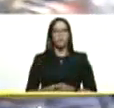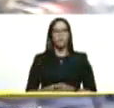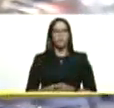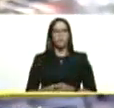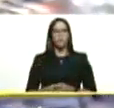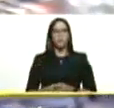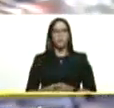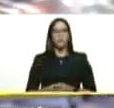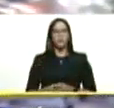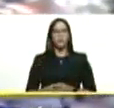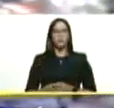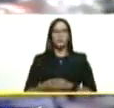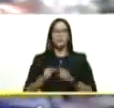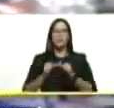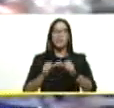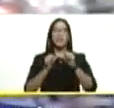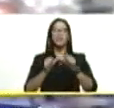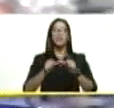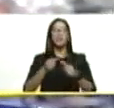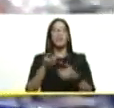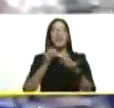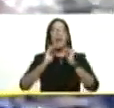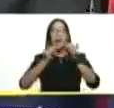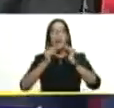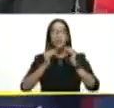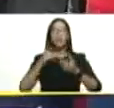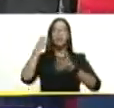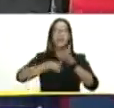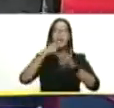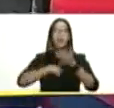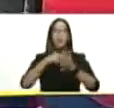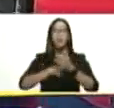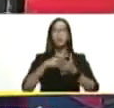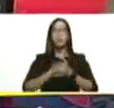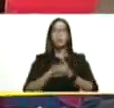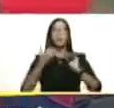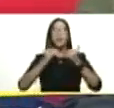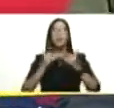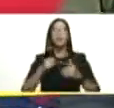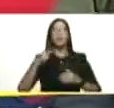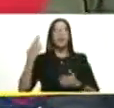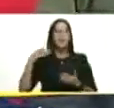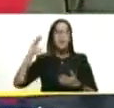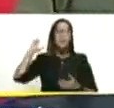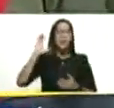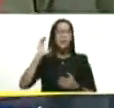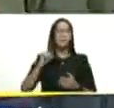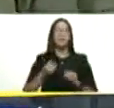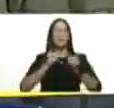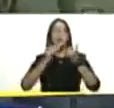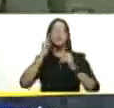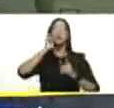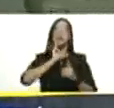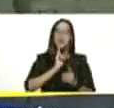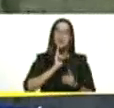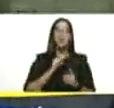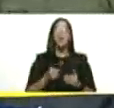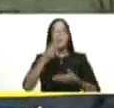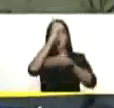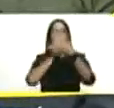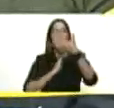apegado a la ética y a la lucha por la moral republicana, por la moral bolivariana, por la